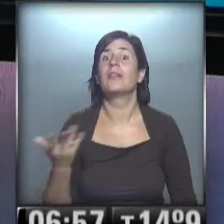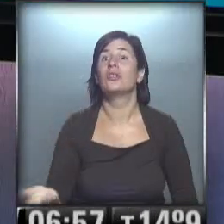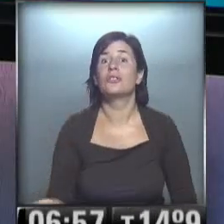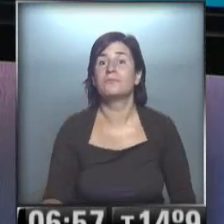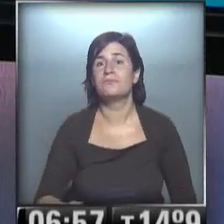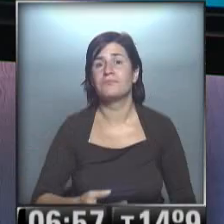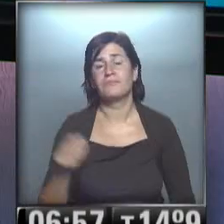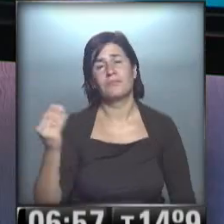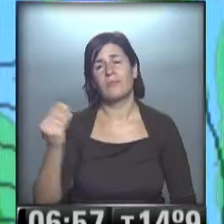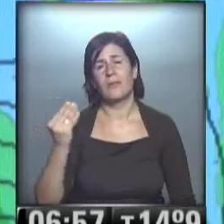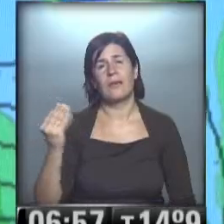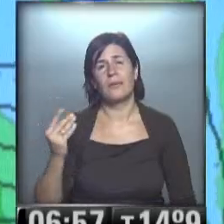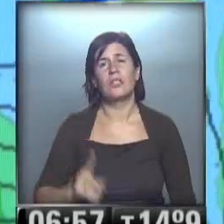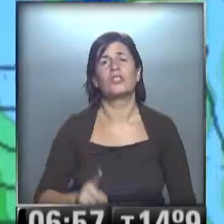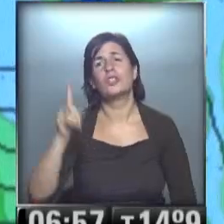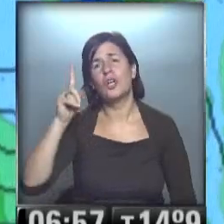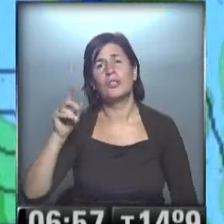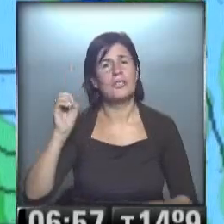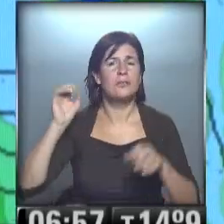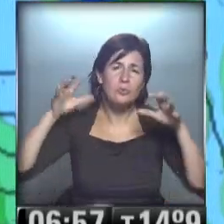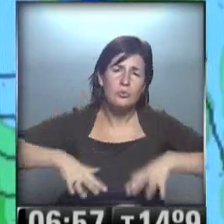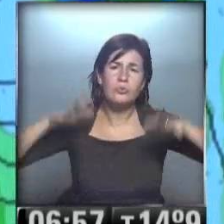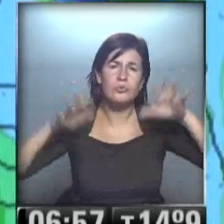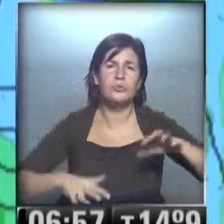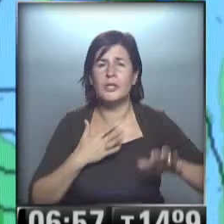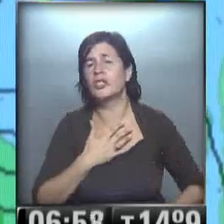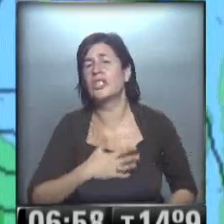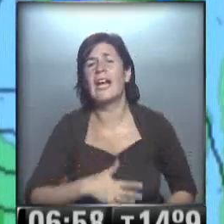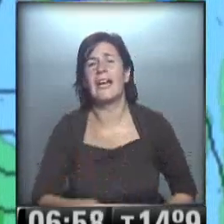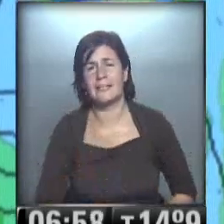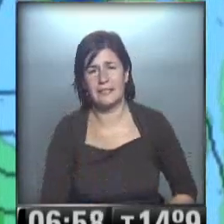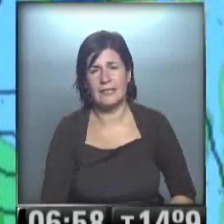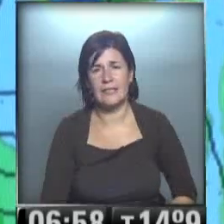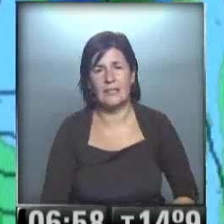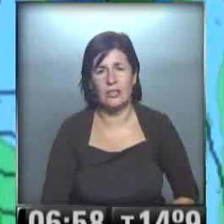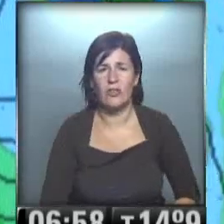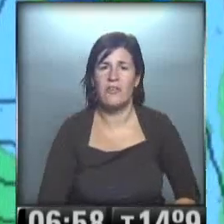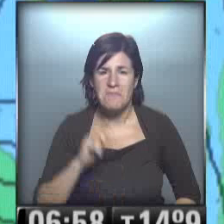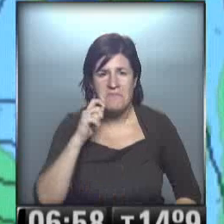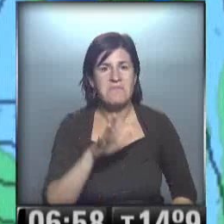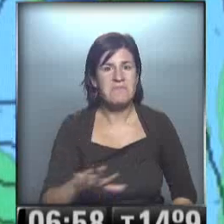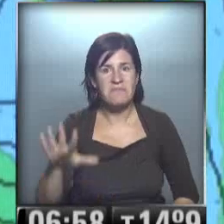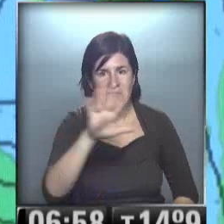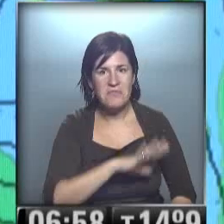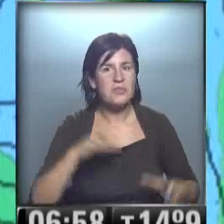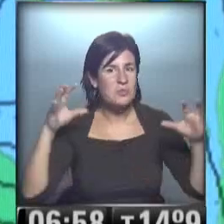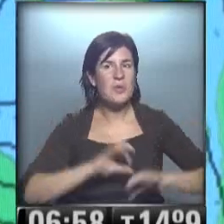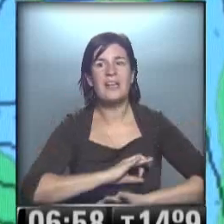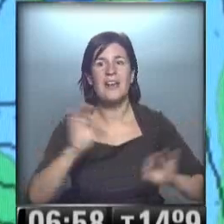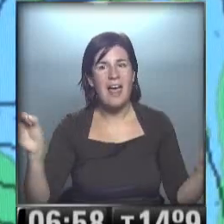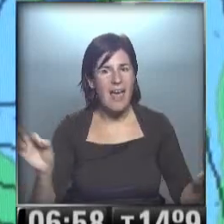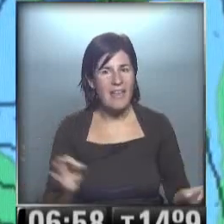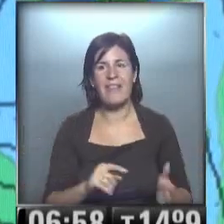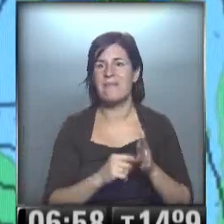sábado? Hoy noroeste, pero poquito, no se preocupen, ¿eh? Poquito. Qué zapatilla en la zona central, ni una gota de agua. En